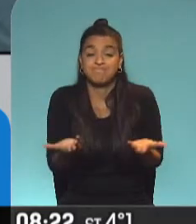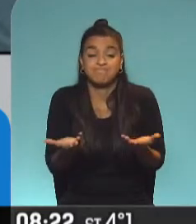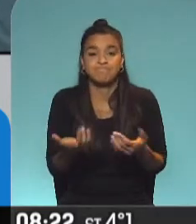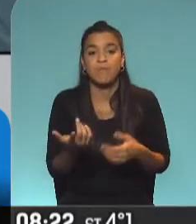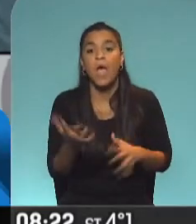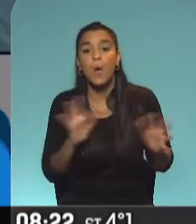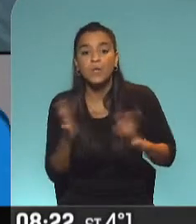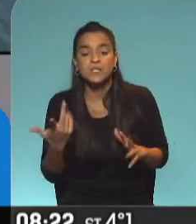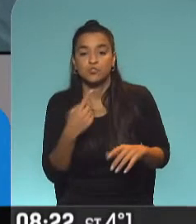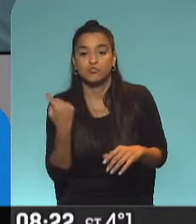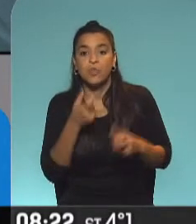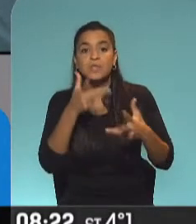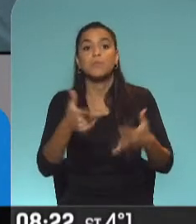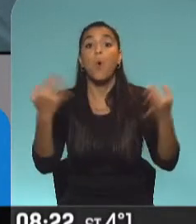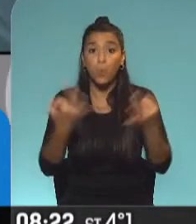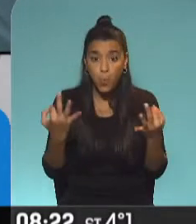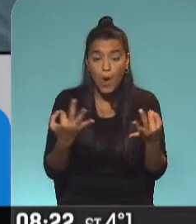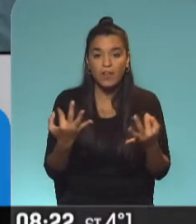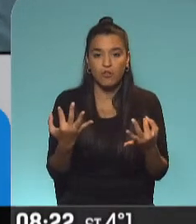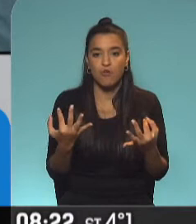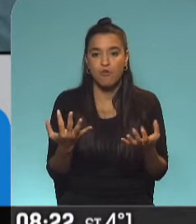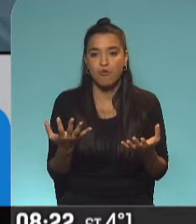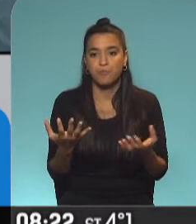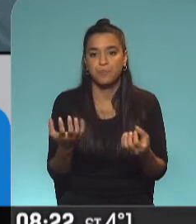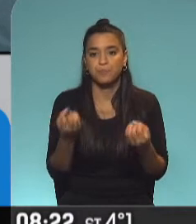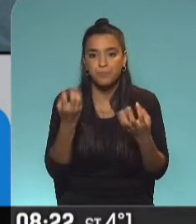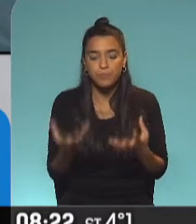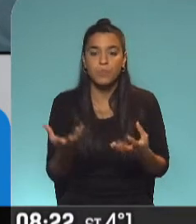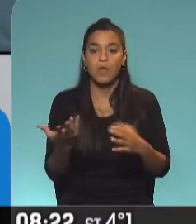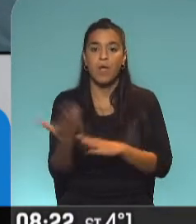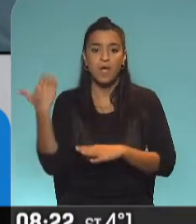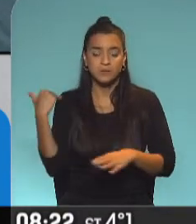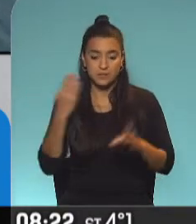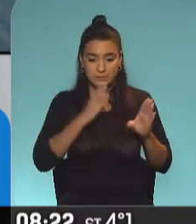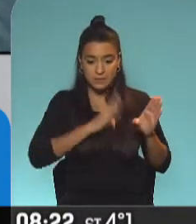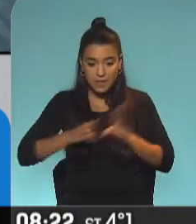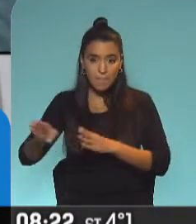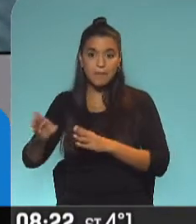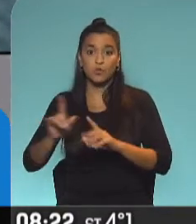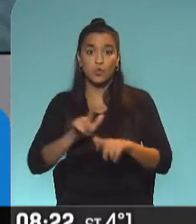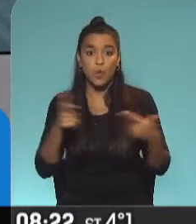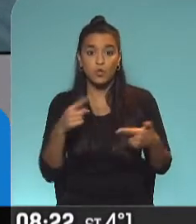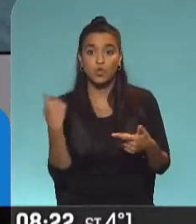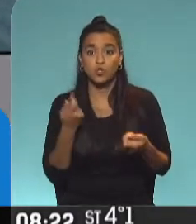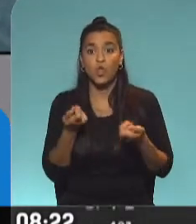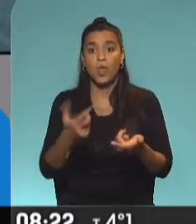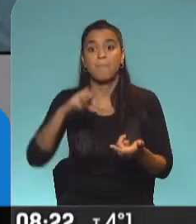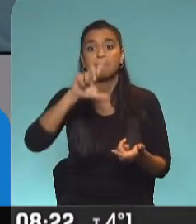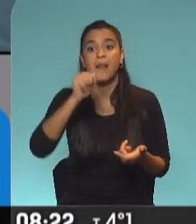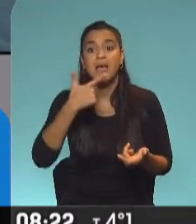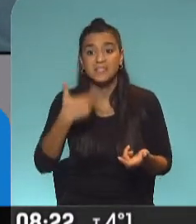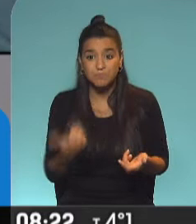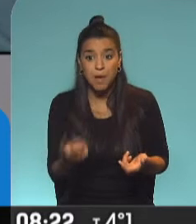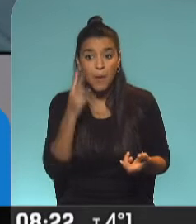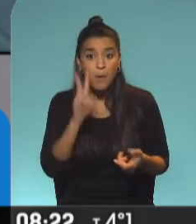veces uno habla de que es beneficioso porque ante no tener un tratamiento, nosotros administramos plasmas a los pacientes y